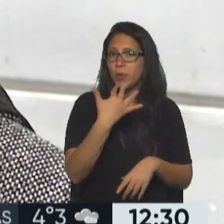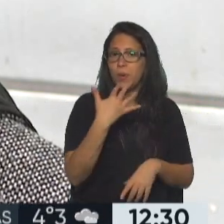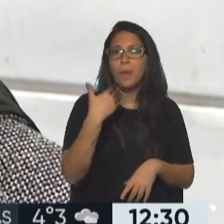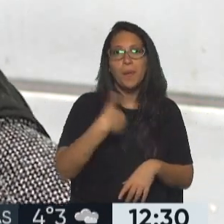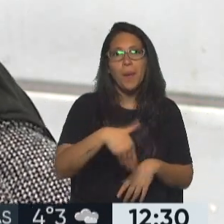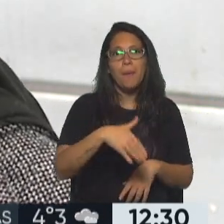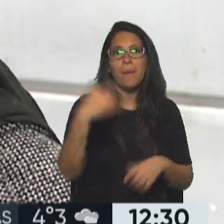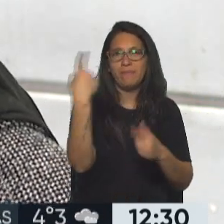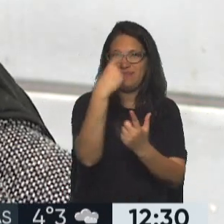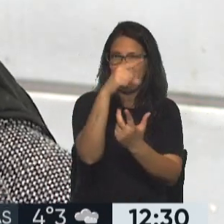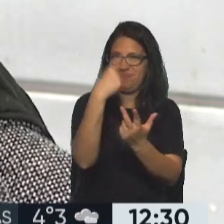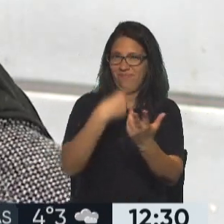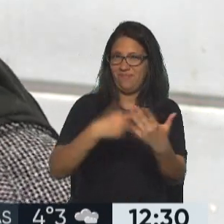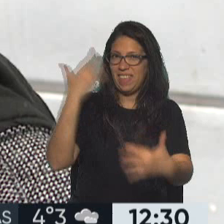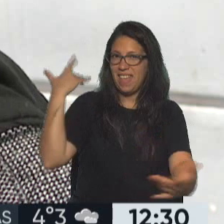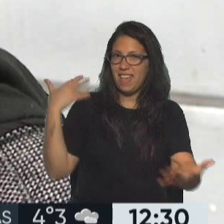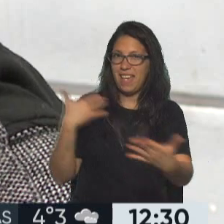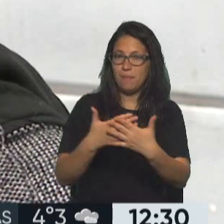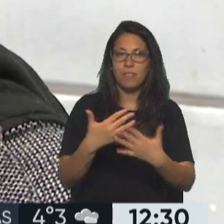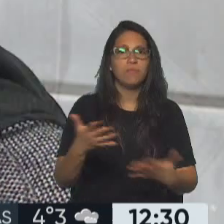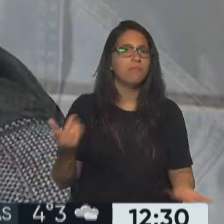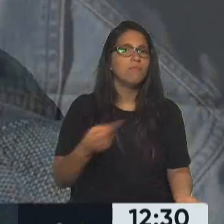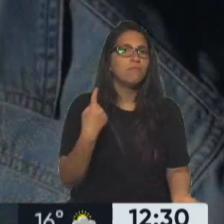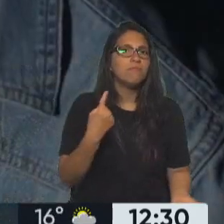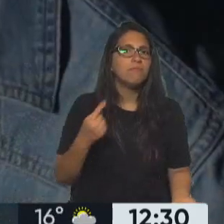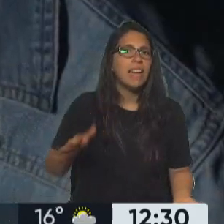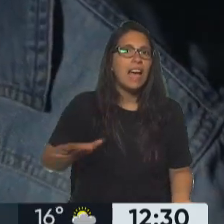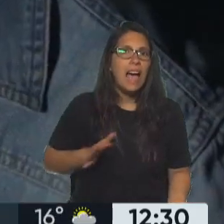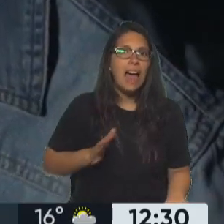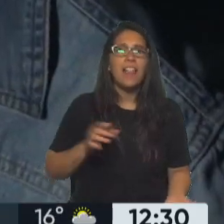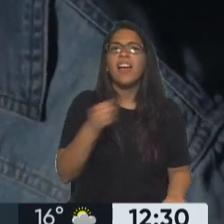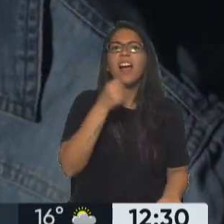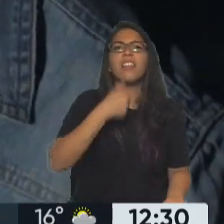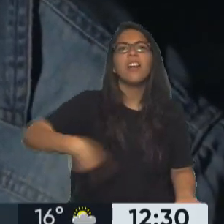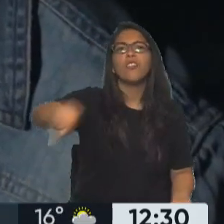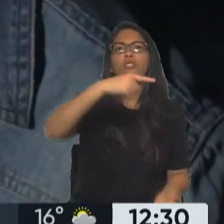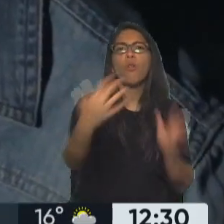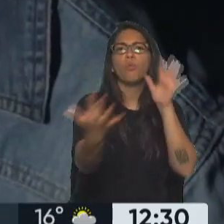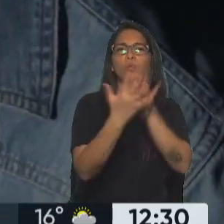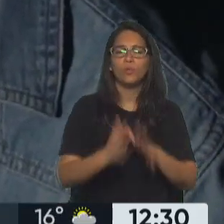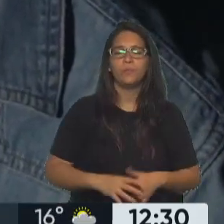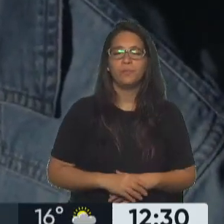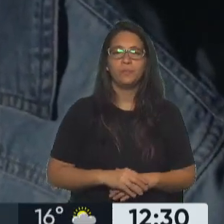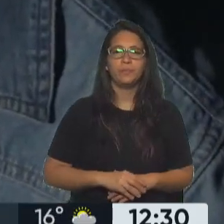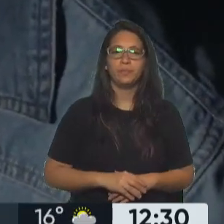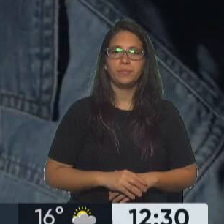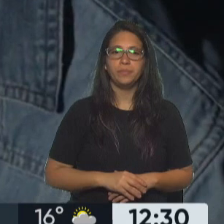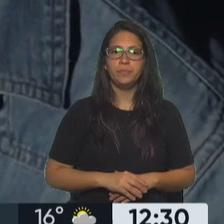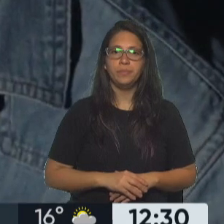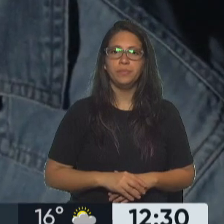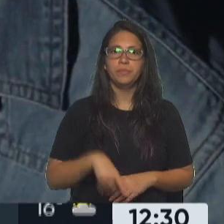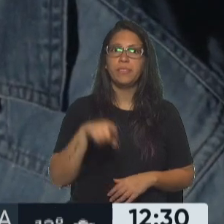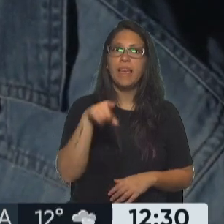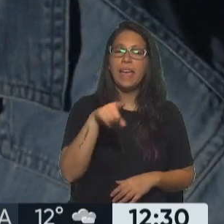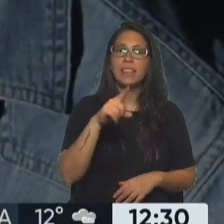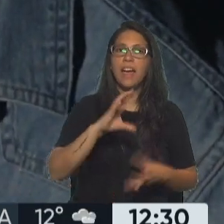poquito de todo, de ese recorrido, con ganas de que nada, cantemos todos. Y ahí aparece en su formato esta